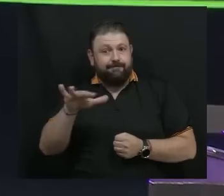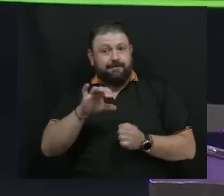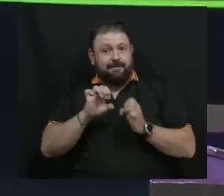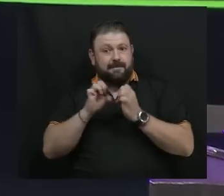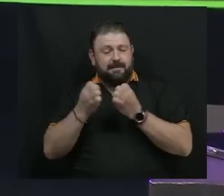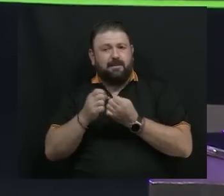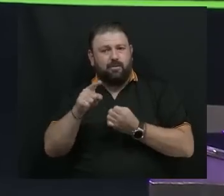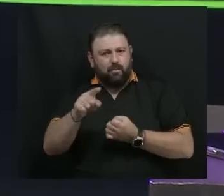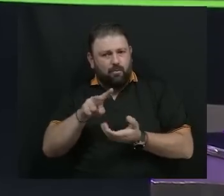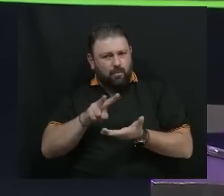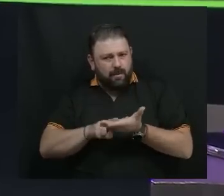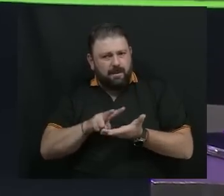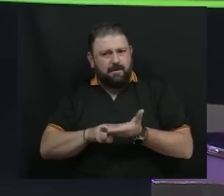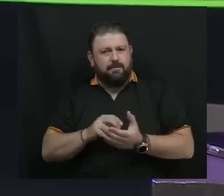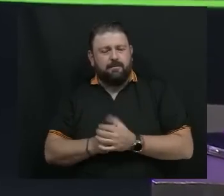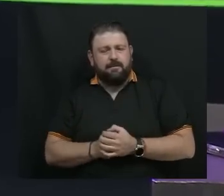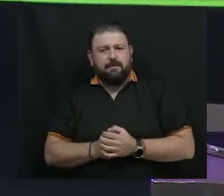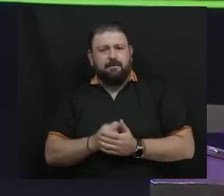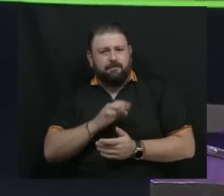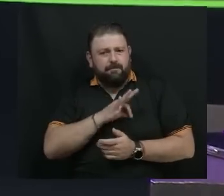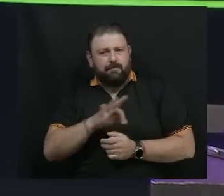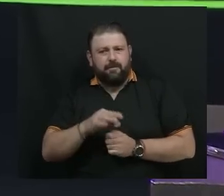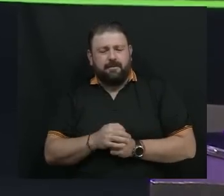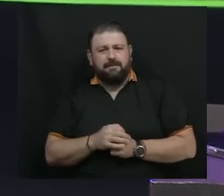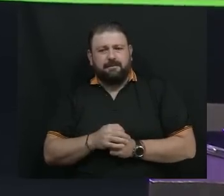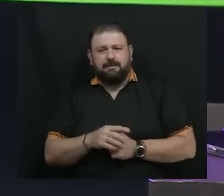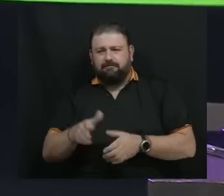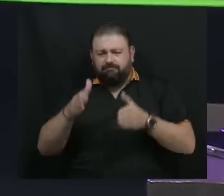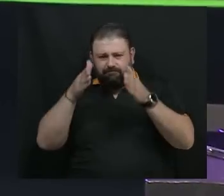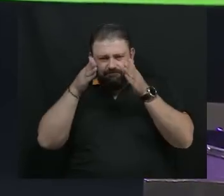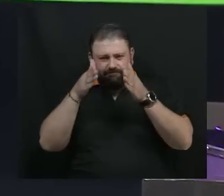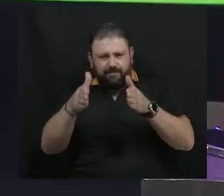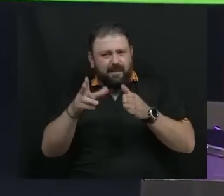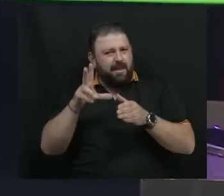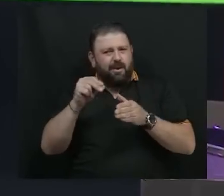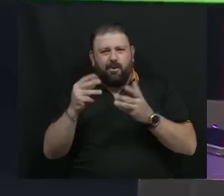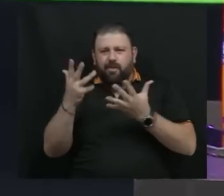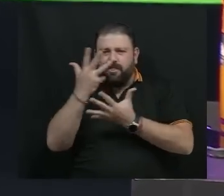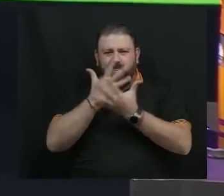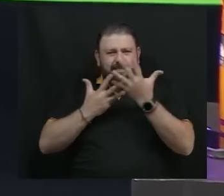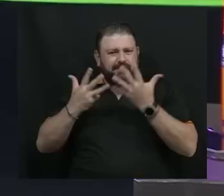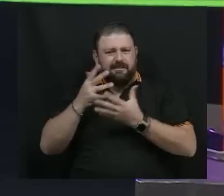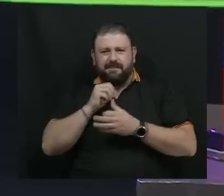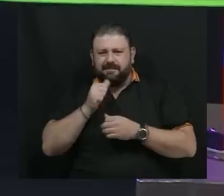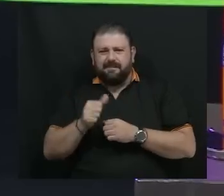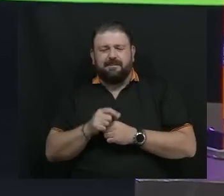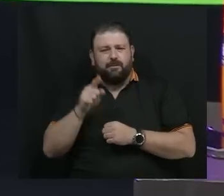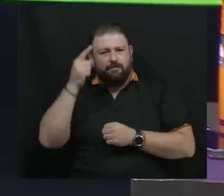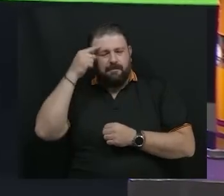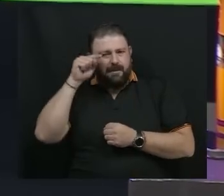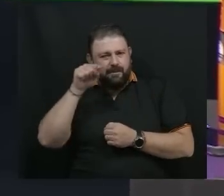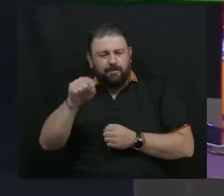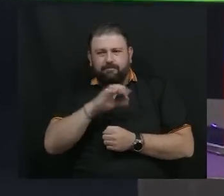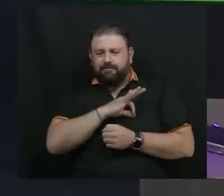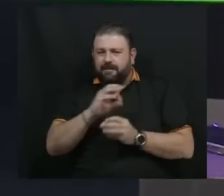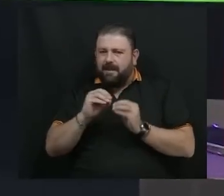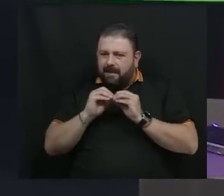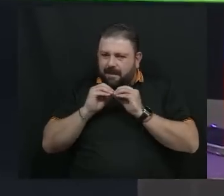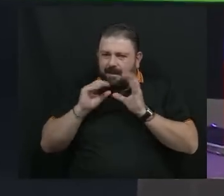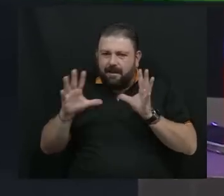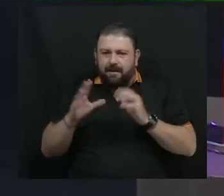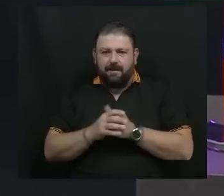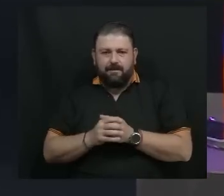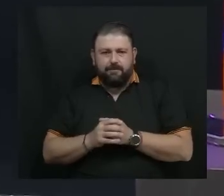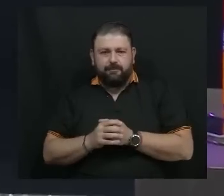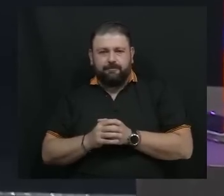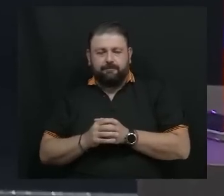Valora eso. No te distraigas y sobre todo ten claro hacia dónde vas. Hace